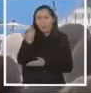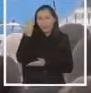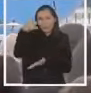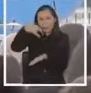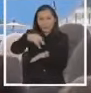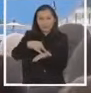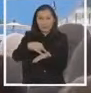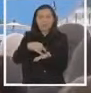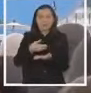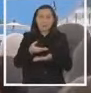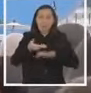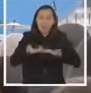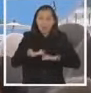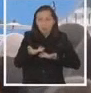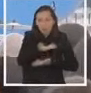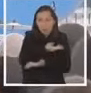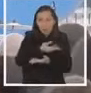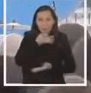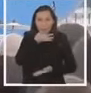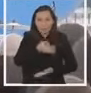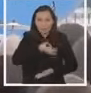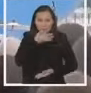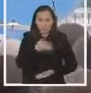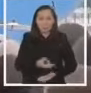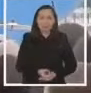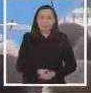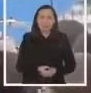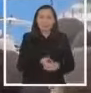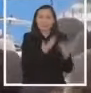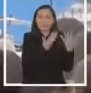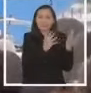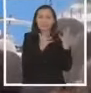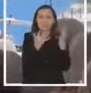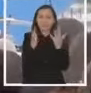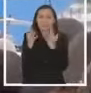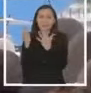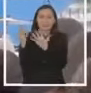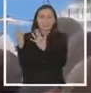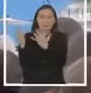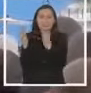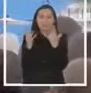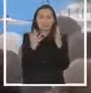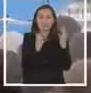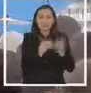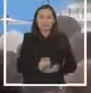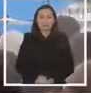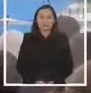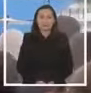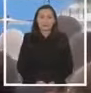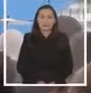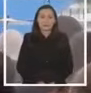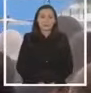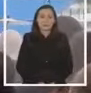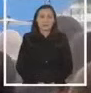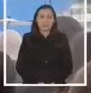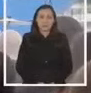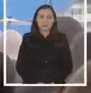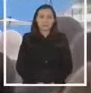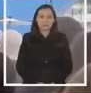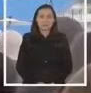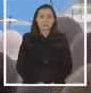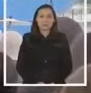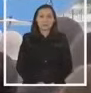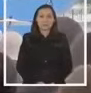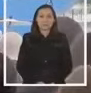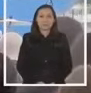diario oficial para que esté vigente. Recordemos que es progresiva, ya lo decían ahí, que el plazo es de 5 años. De aquí a mayo del próximo año